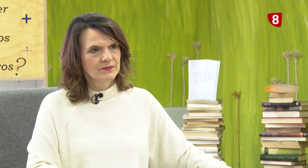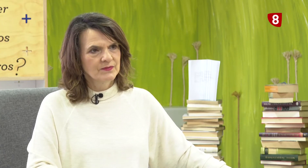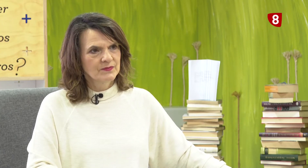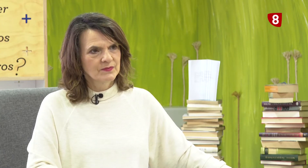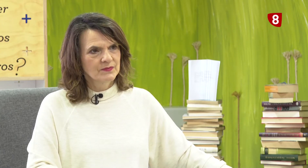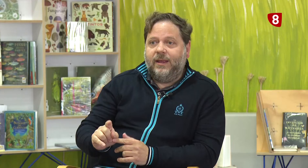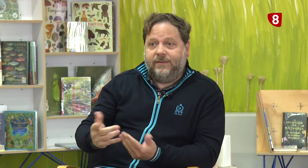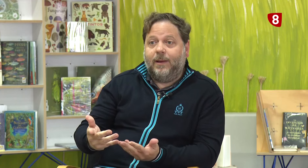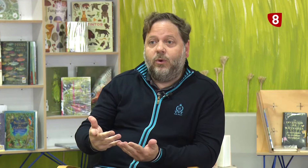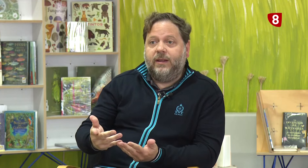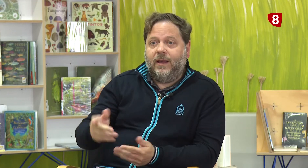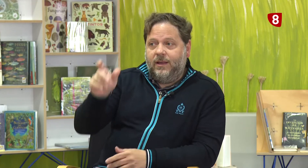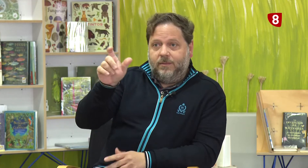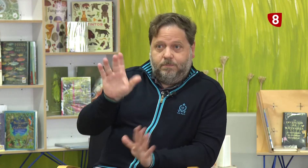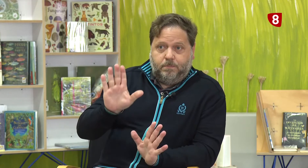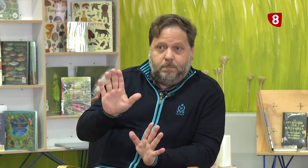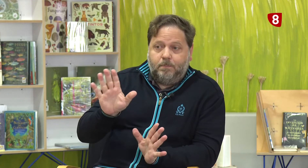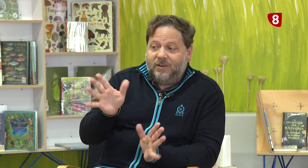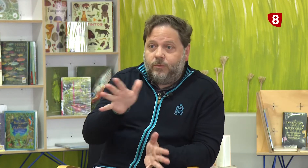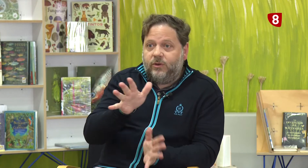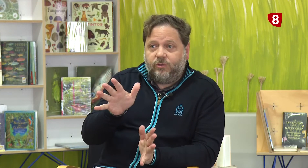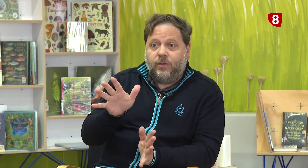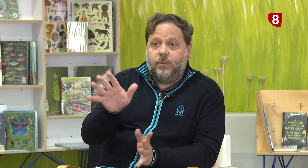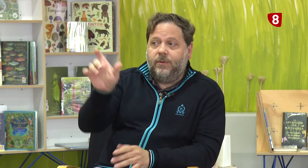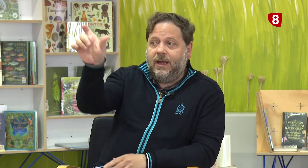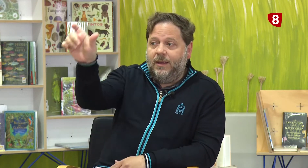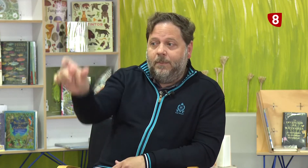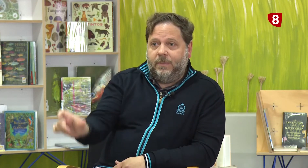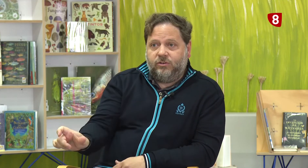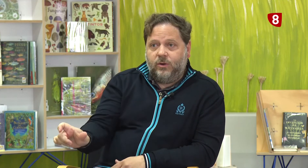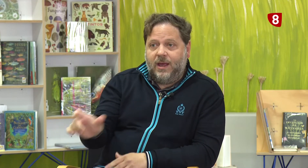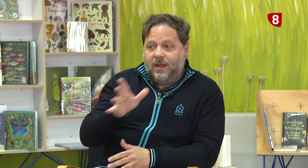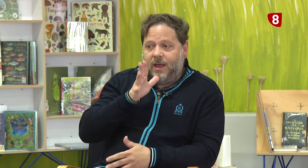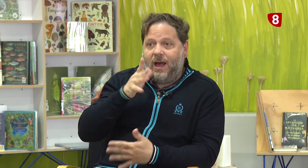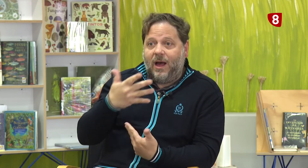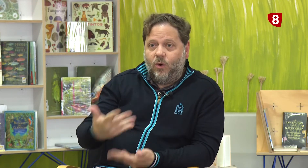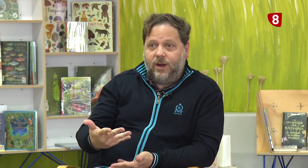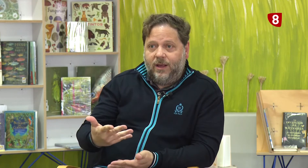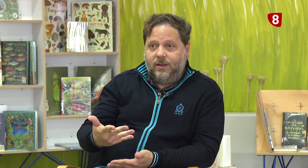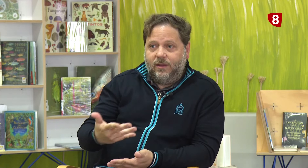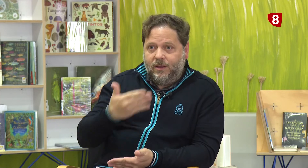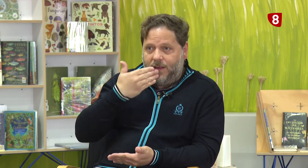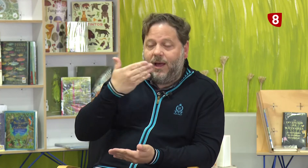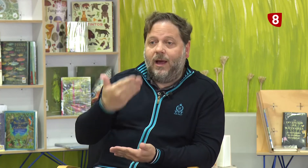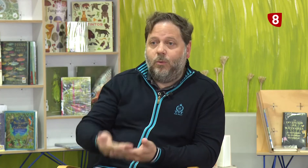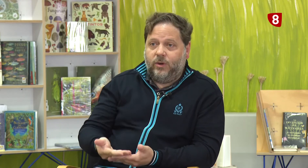Si quisiera decir está aburrida, más o menos asociando lo mismo, diría, persona ahora